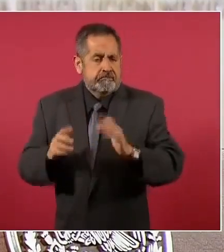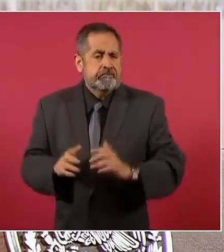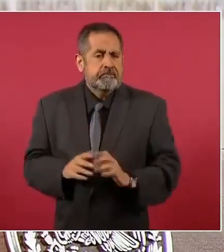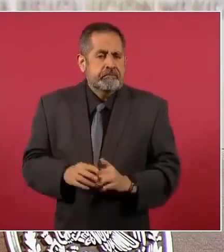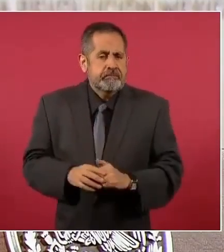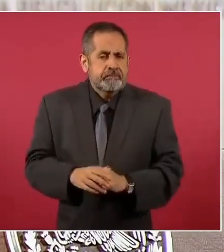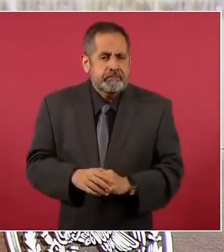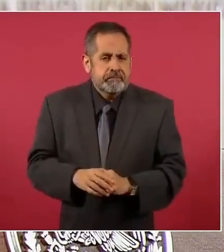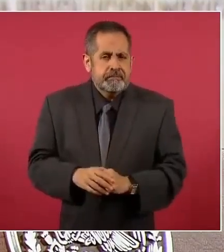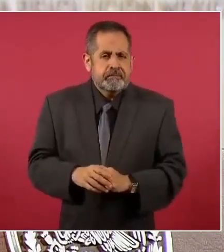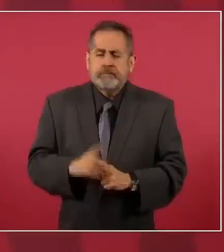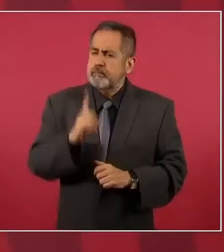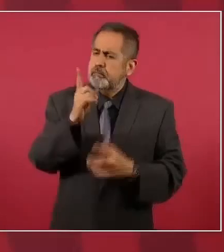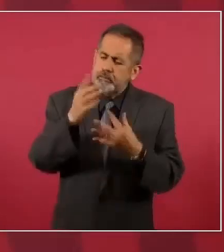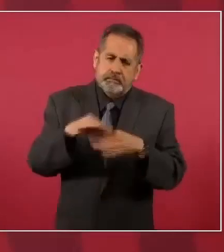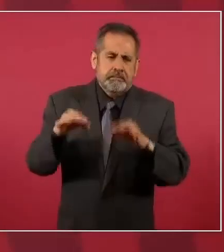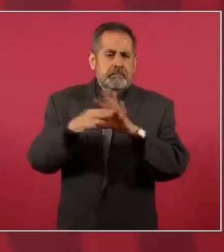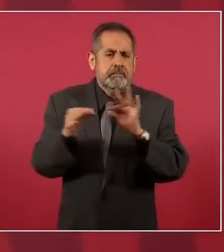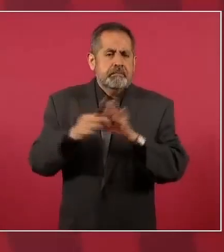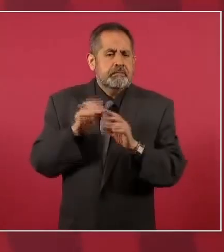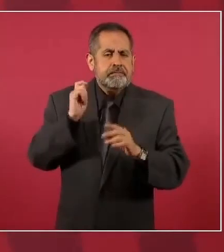¿Por qué es muy importante?